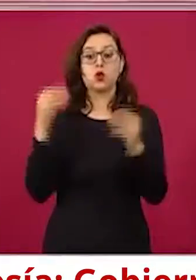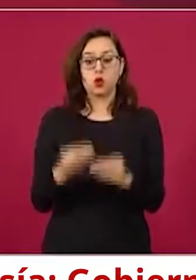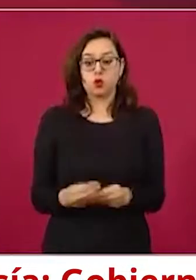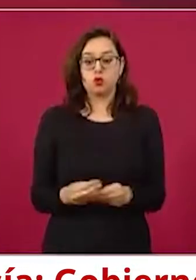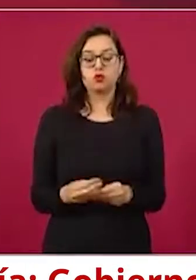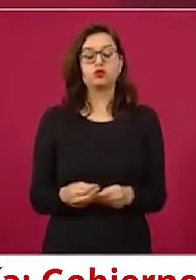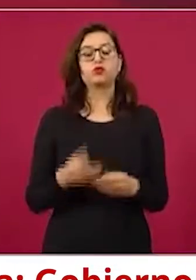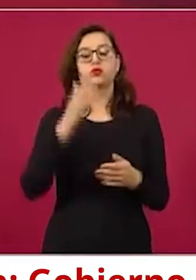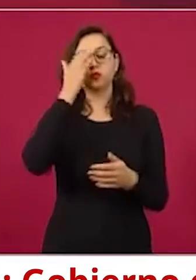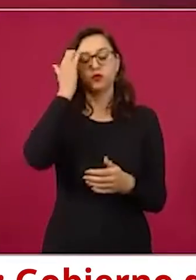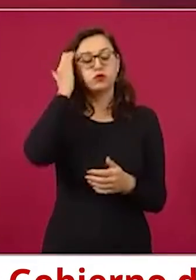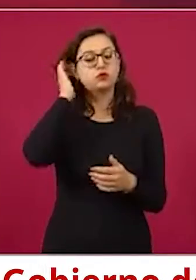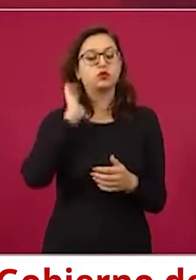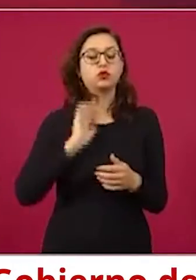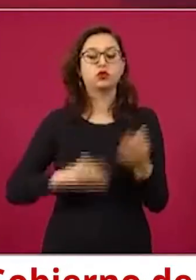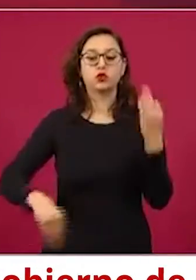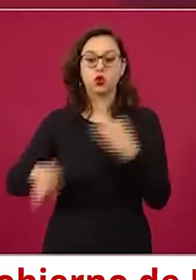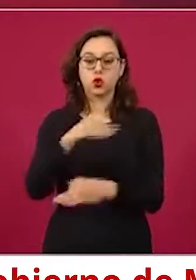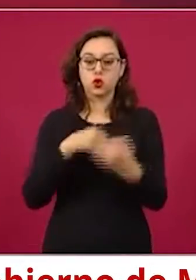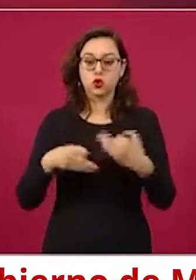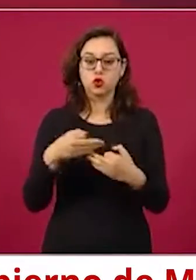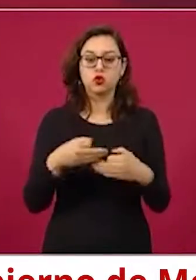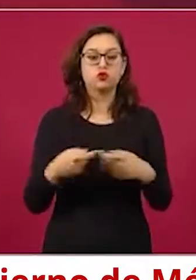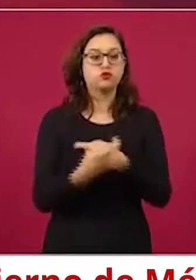con operadores logísticos de